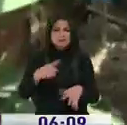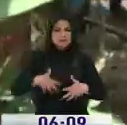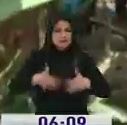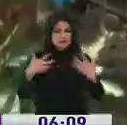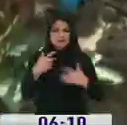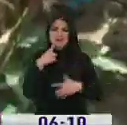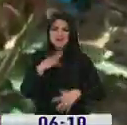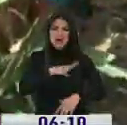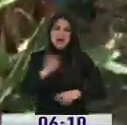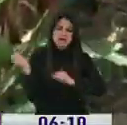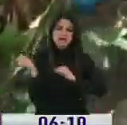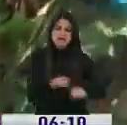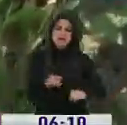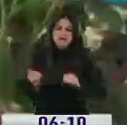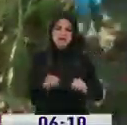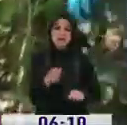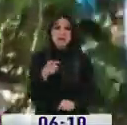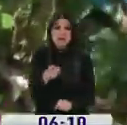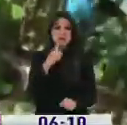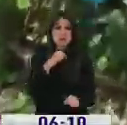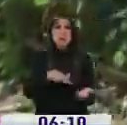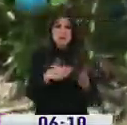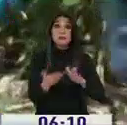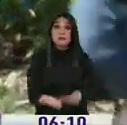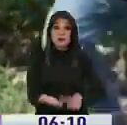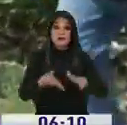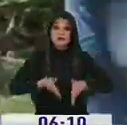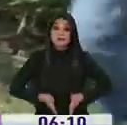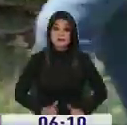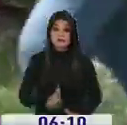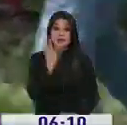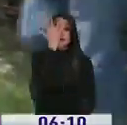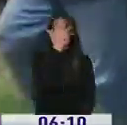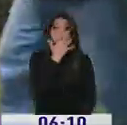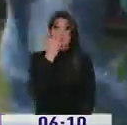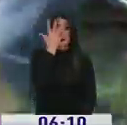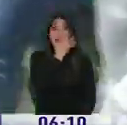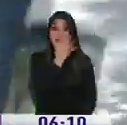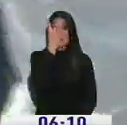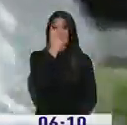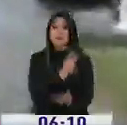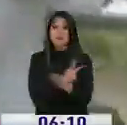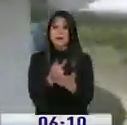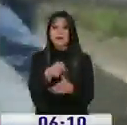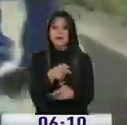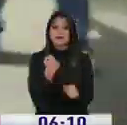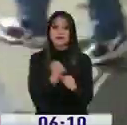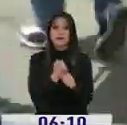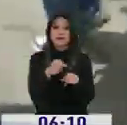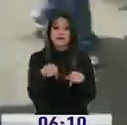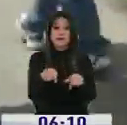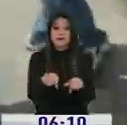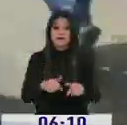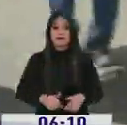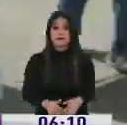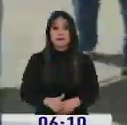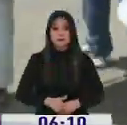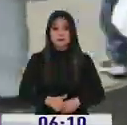conoció que el fallecido era oriundo de la provincia de Esmeraldas y tenía 2 semanas de estar trabajando en el lugar.